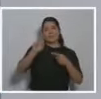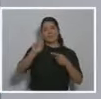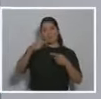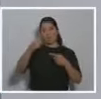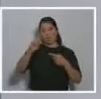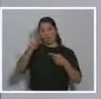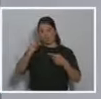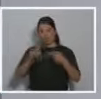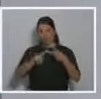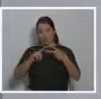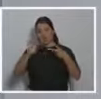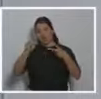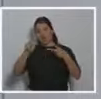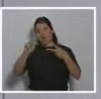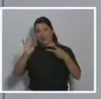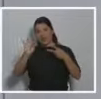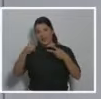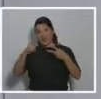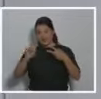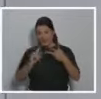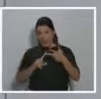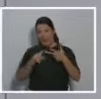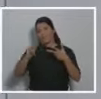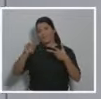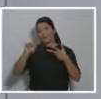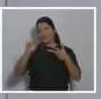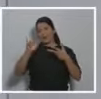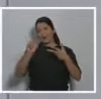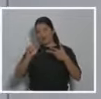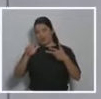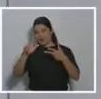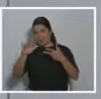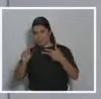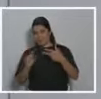y María Luisa, y mis nietas. Eso. ¿Cuántos hijos en total?